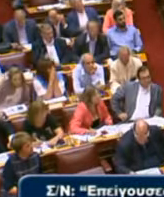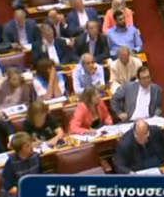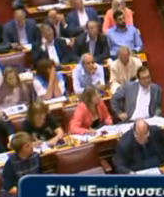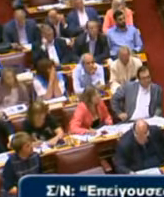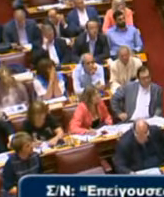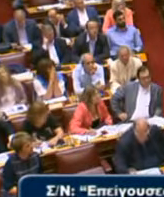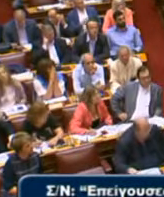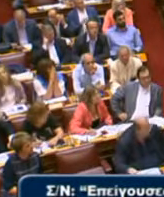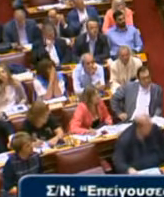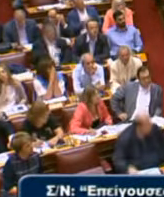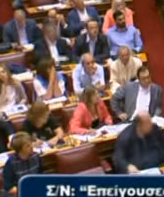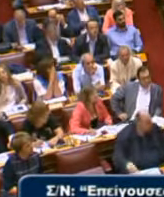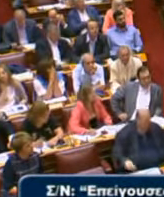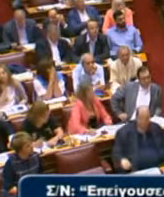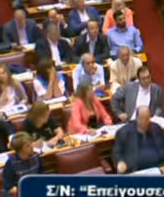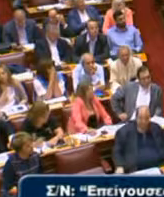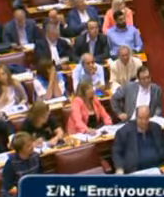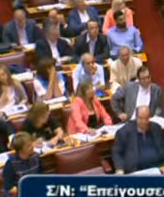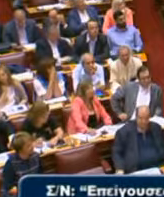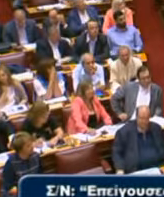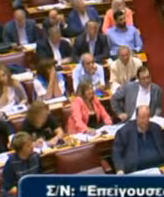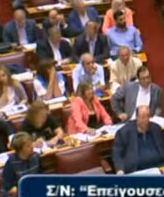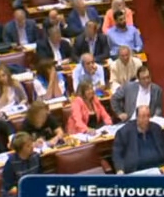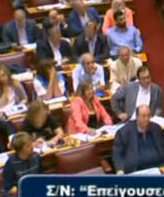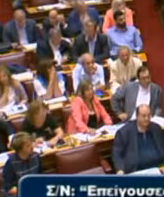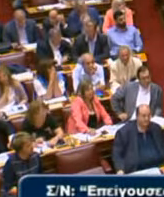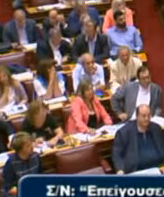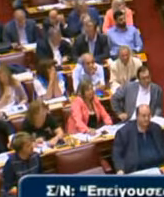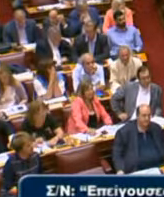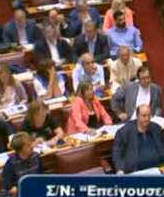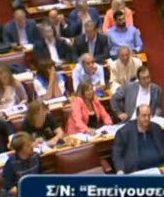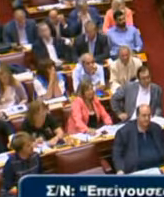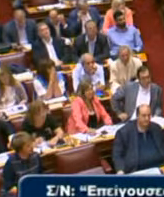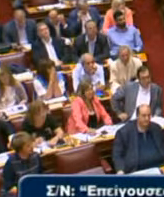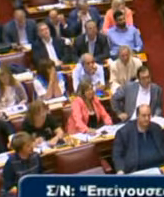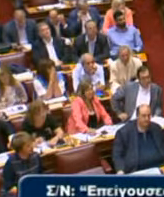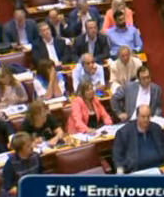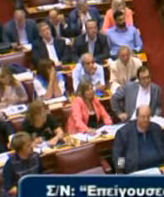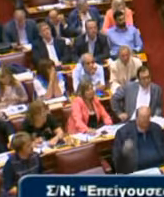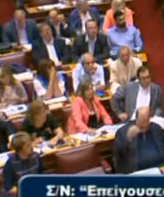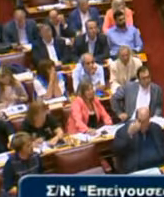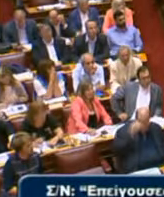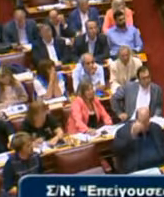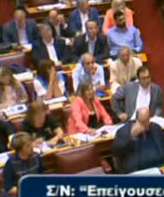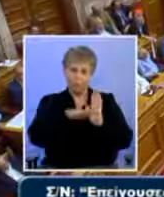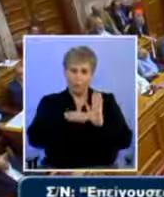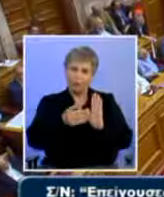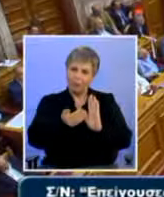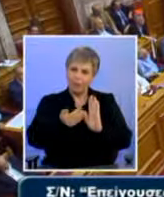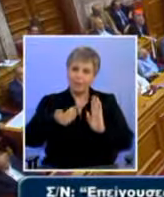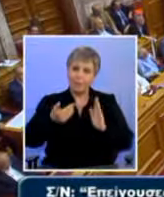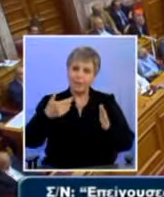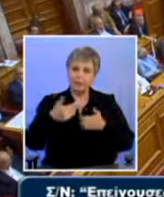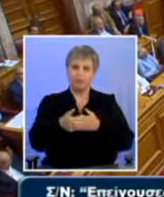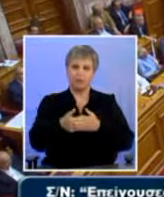de reformas acordado con sus acreedores condición para iniciar las negociaciones de un tercer rescate un acuerdo